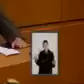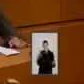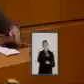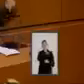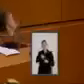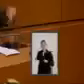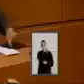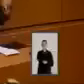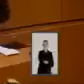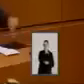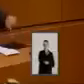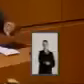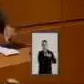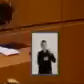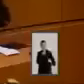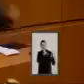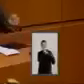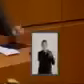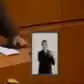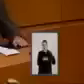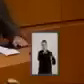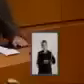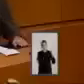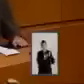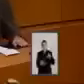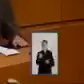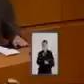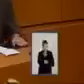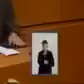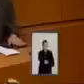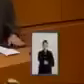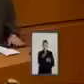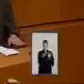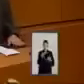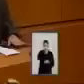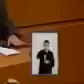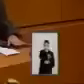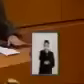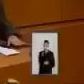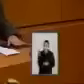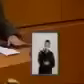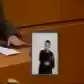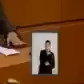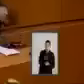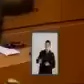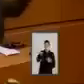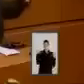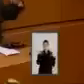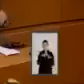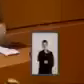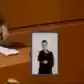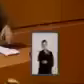antidemocracia sindical que vive nuestro sindicato y hoy que representa un traidor a los maestros, Juan Díaz. ¿Dónde ha estado